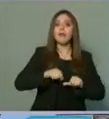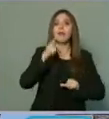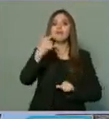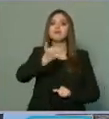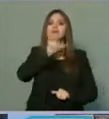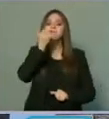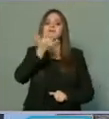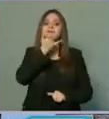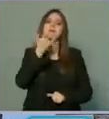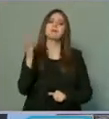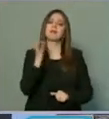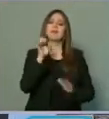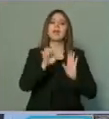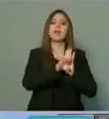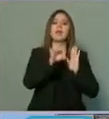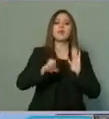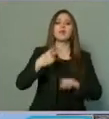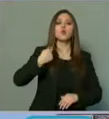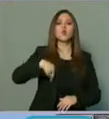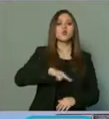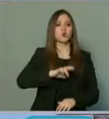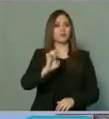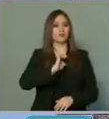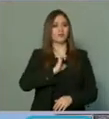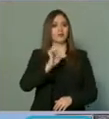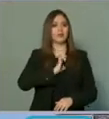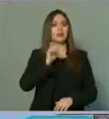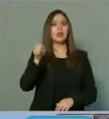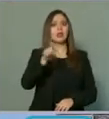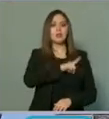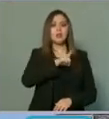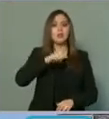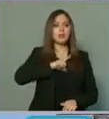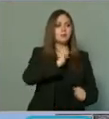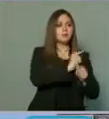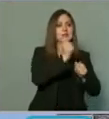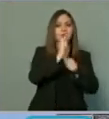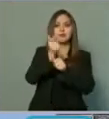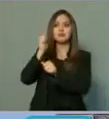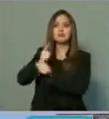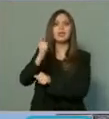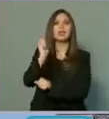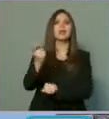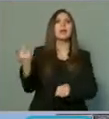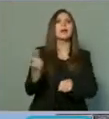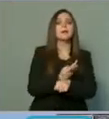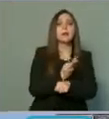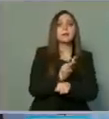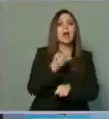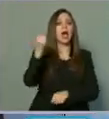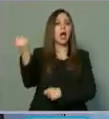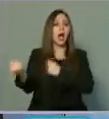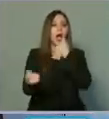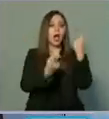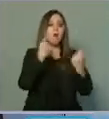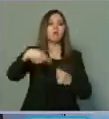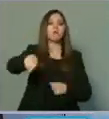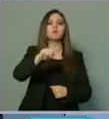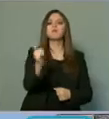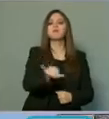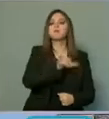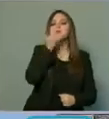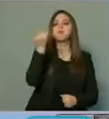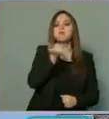la capacitación, los coaches, los líderes, tienen que estar muy atentos a qué es lo que está ocurriendo. Hay incidencias o errores que se